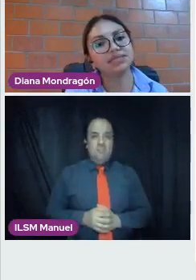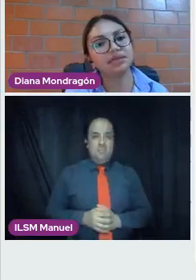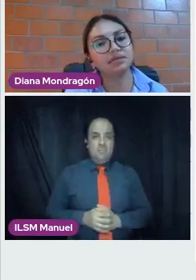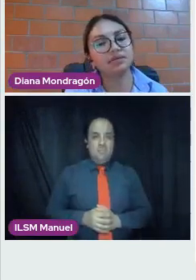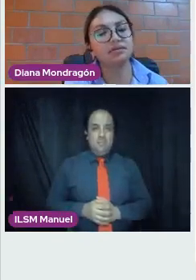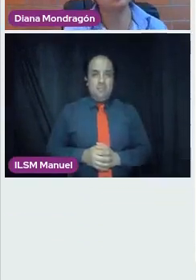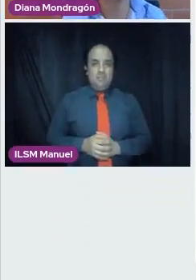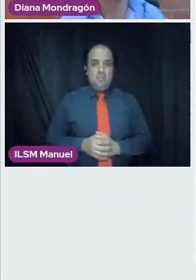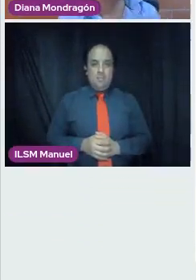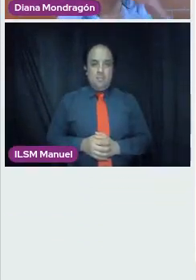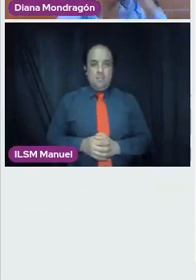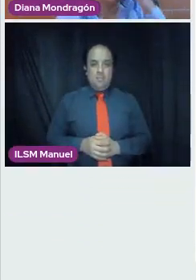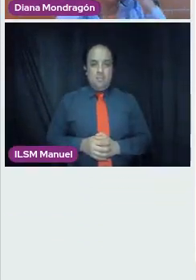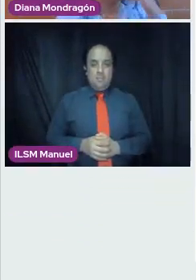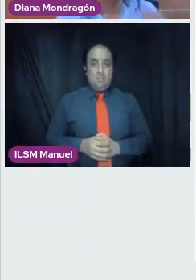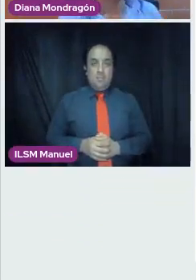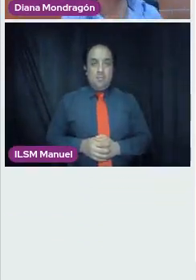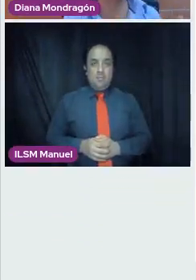bien dicen, ¿no?,